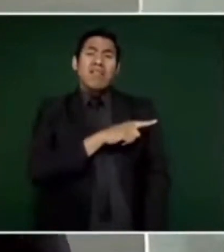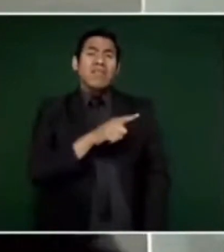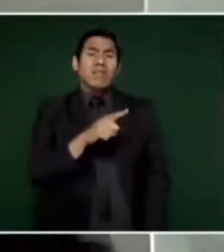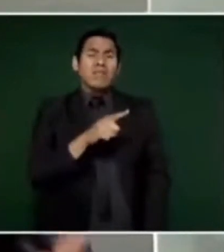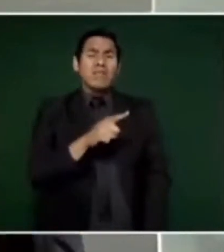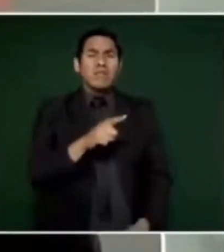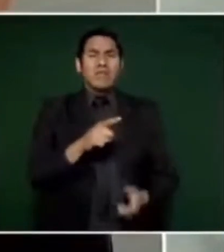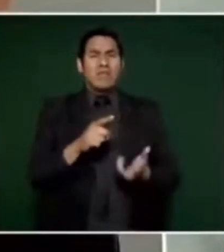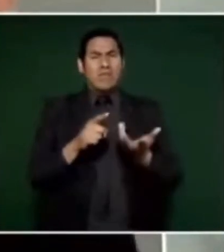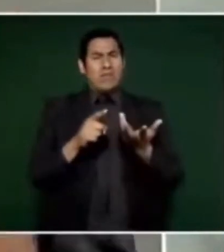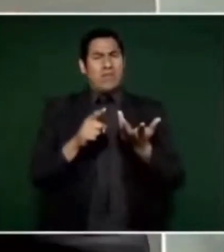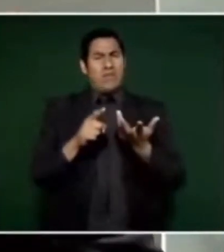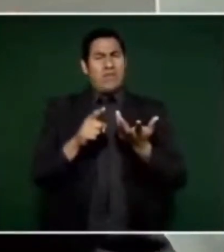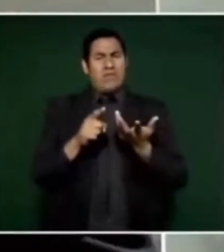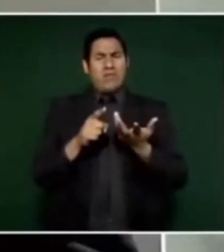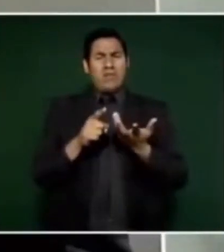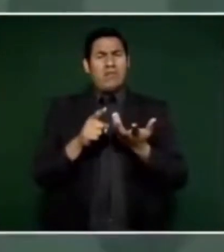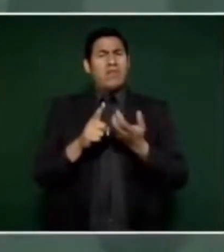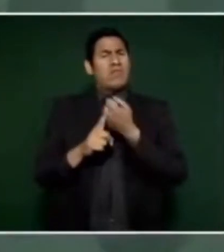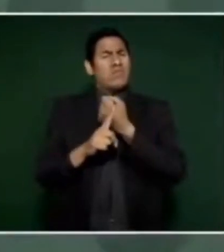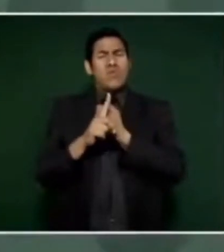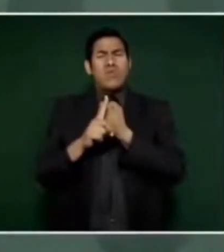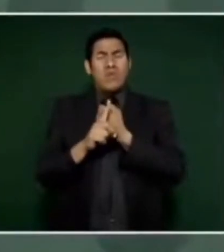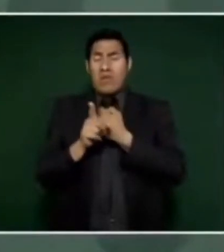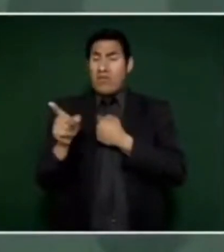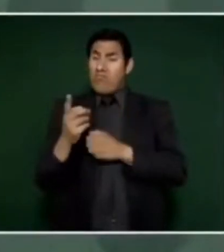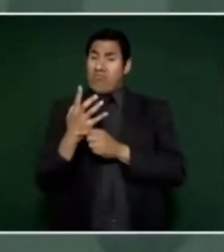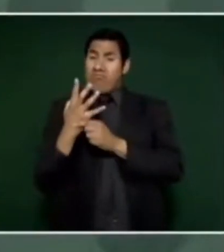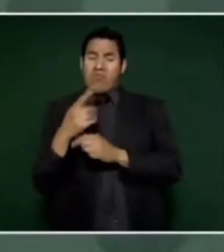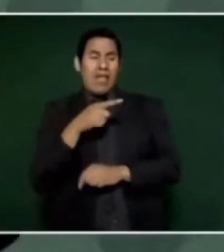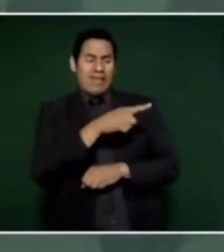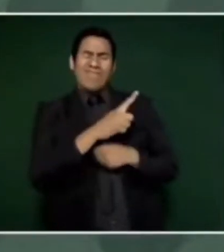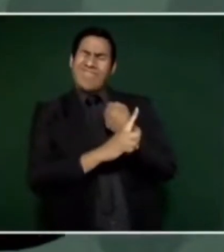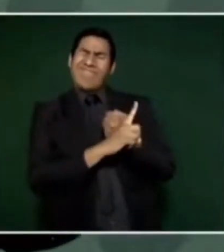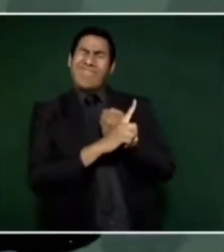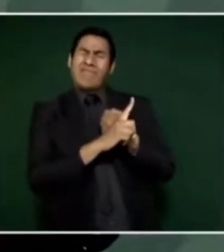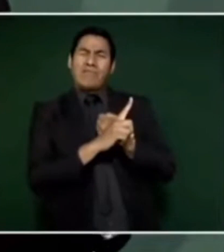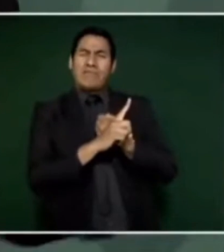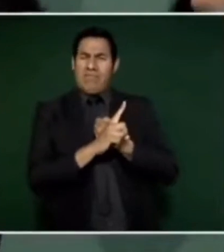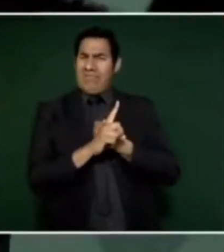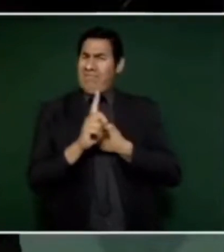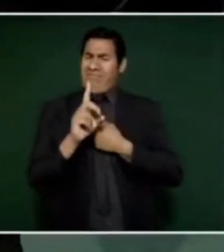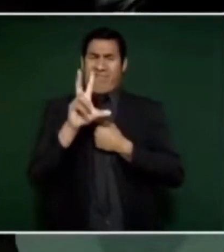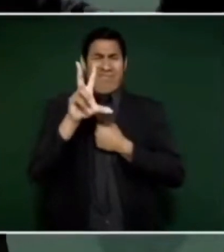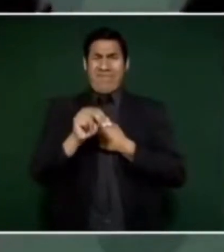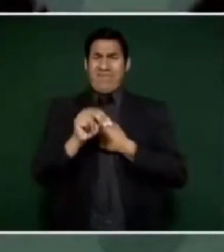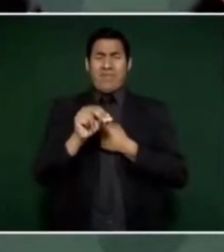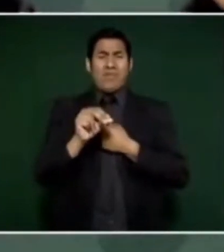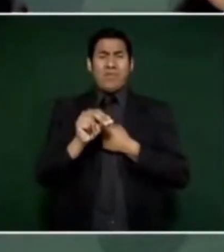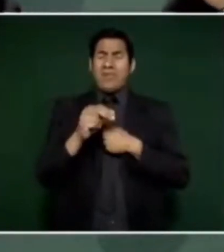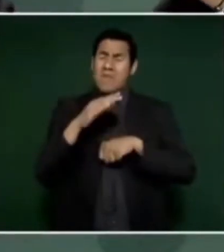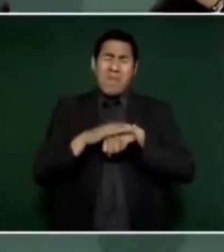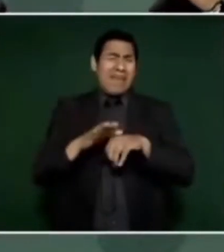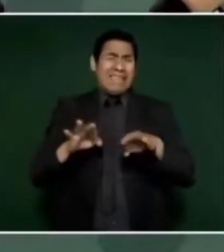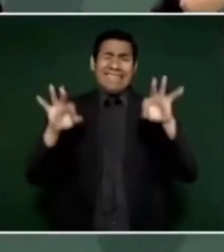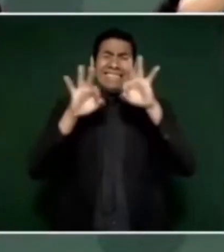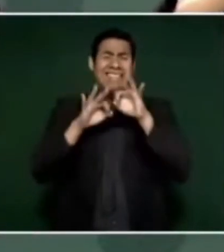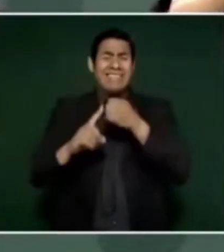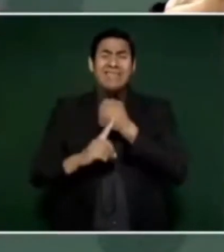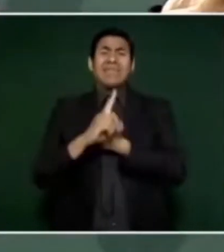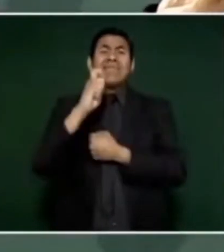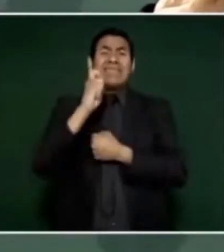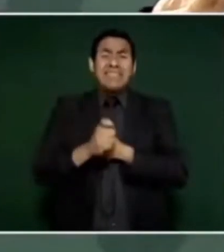¿Y qué es el problema principal? No, el problema principal es que los de arriba pues